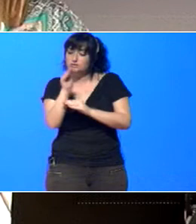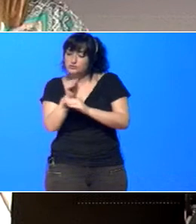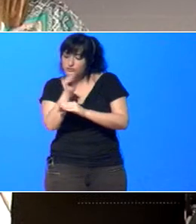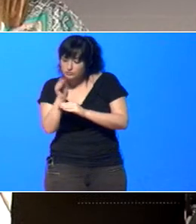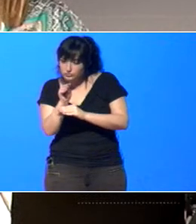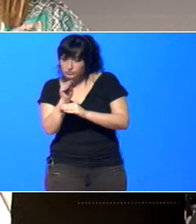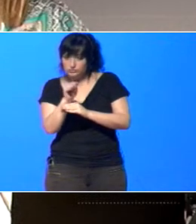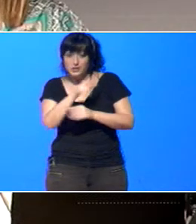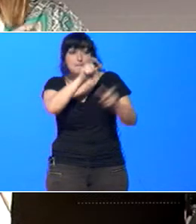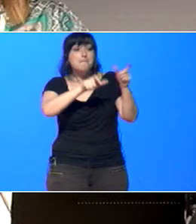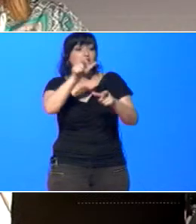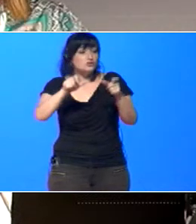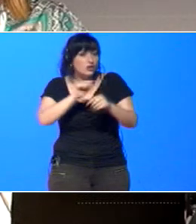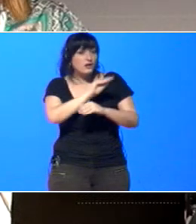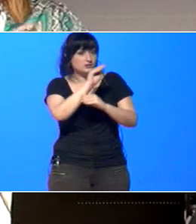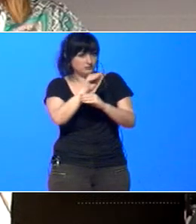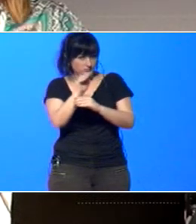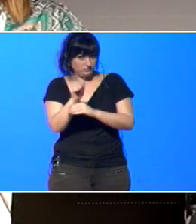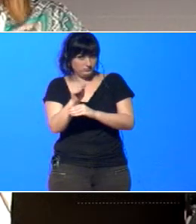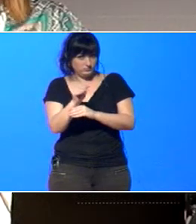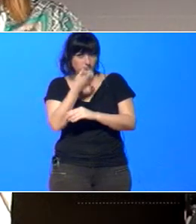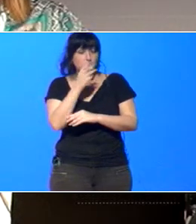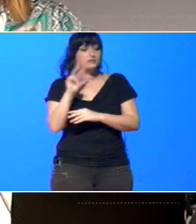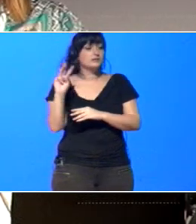esa gente. En tercer lugar,